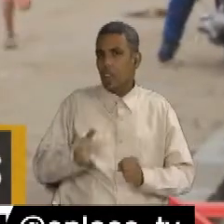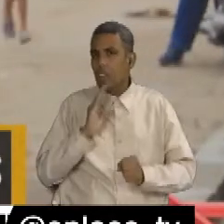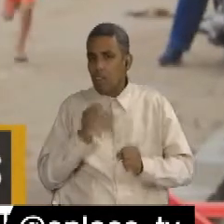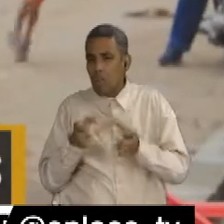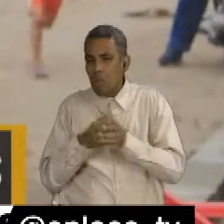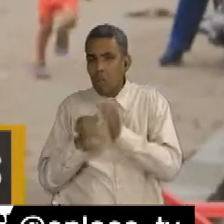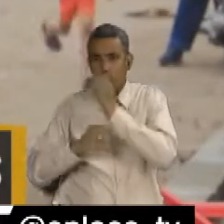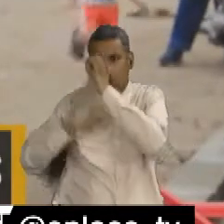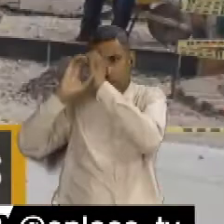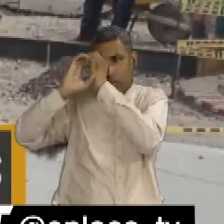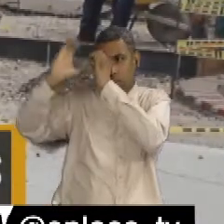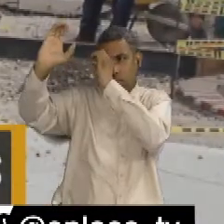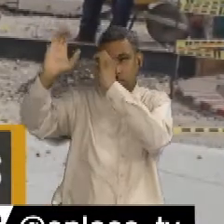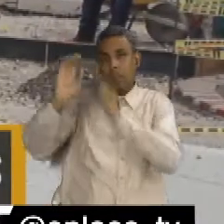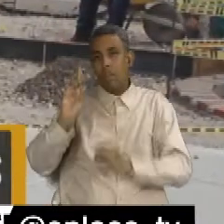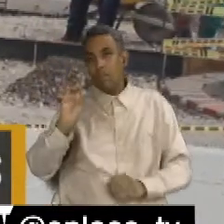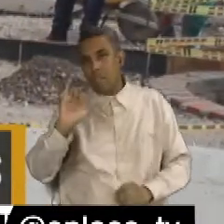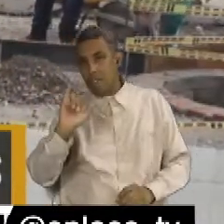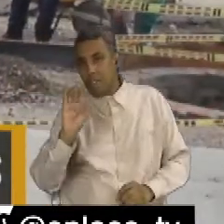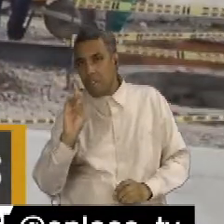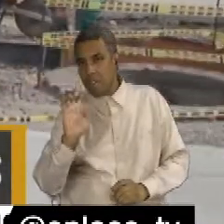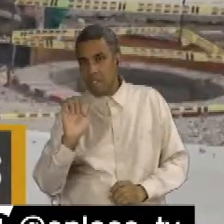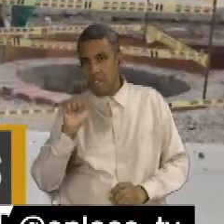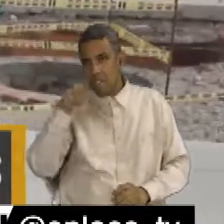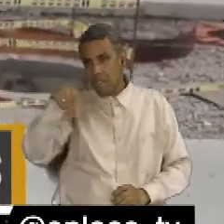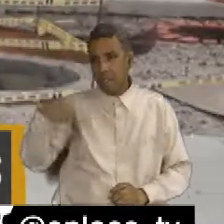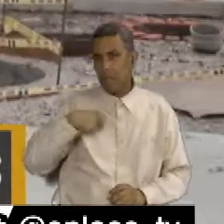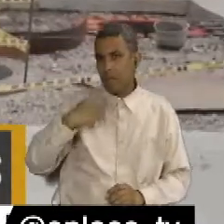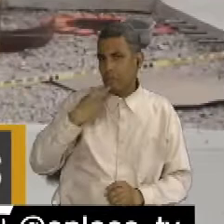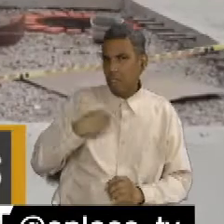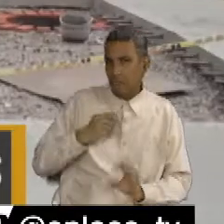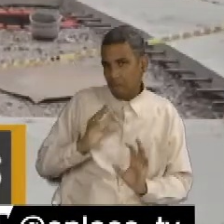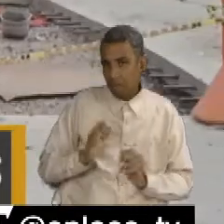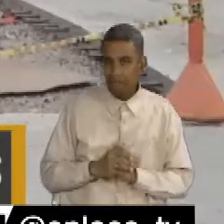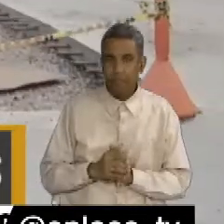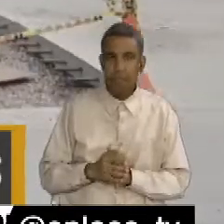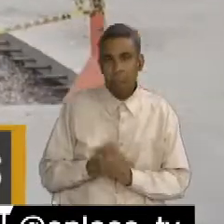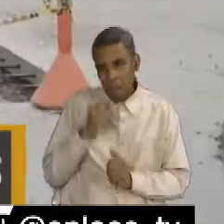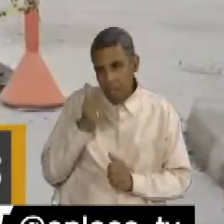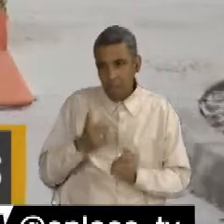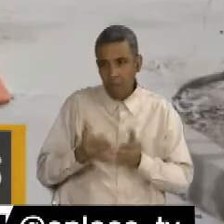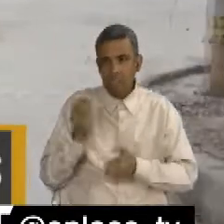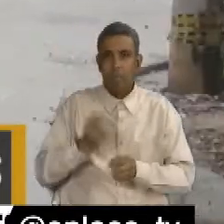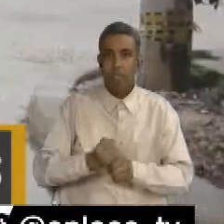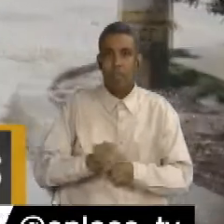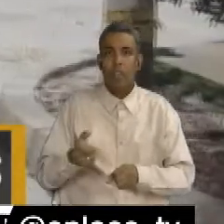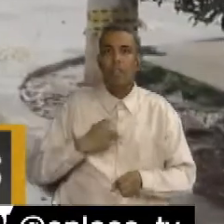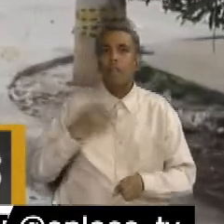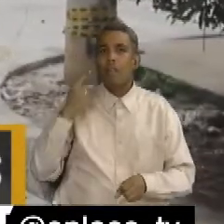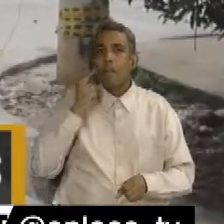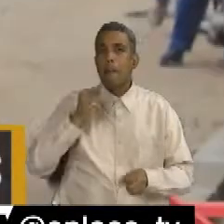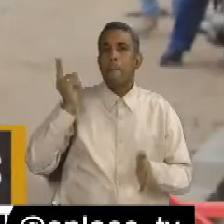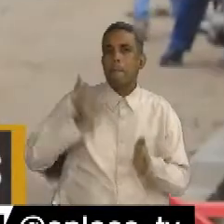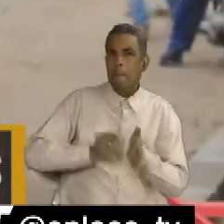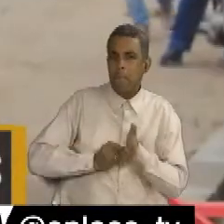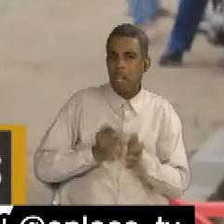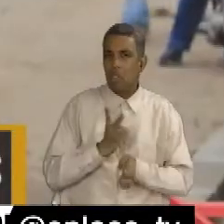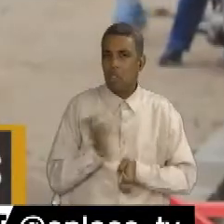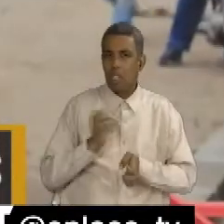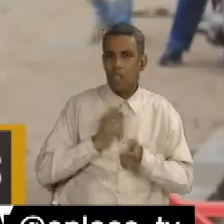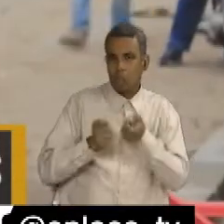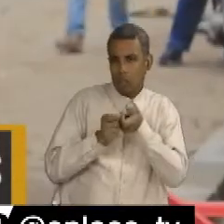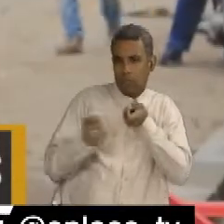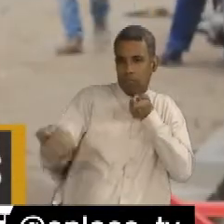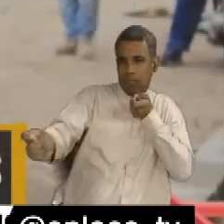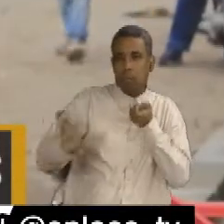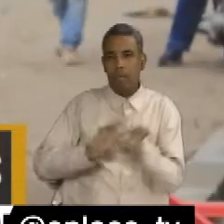barrio Caminos de San Silvestre, se invierten 2.000 millones de pesos y son intervenidos por lo menos 1.200 metros lineales de vía.